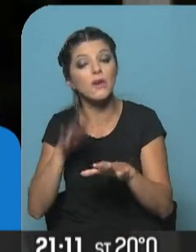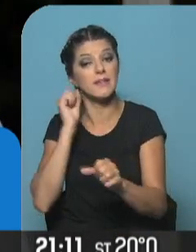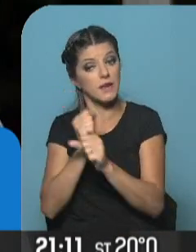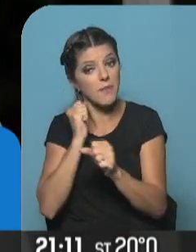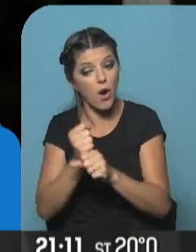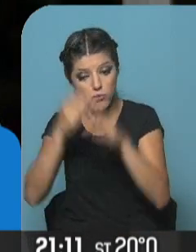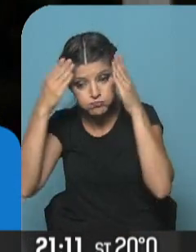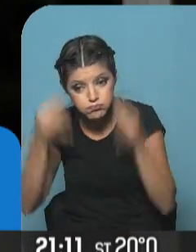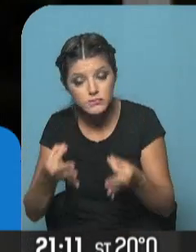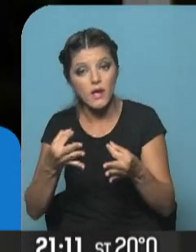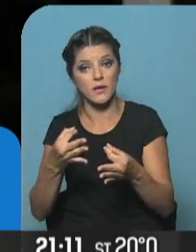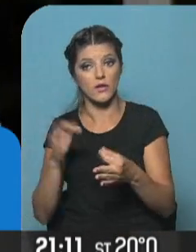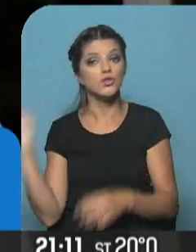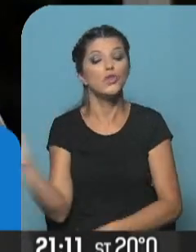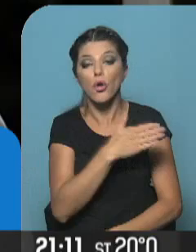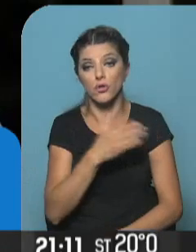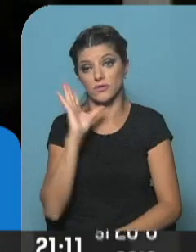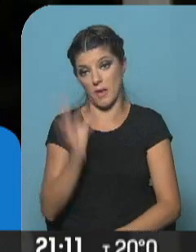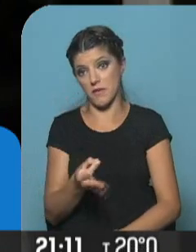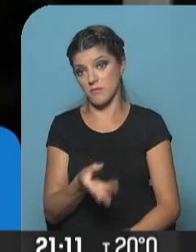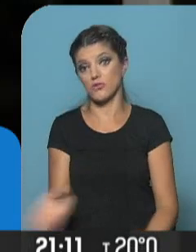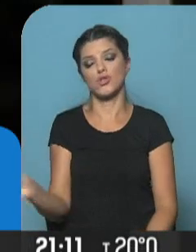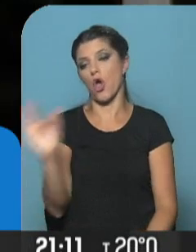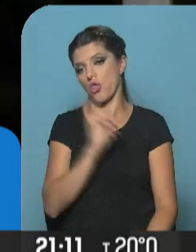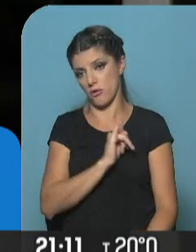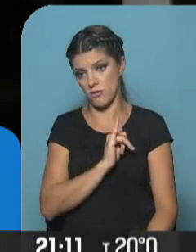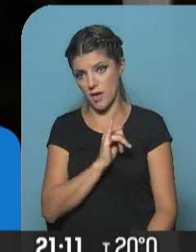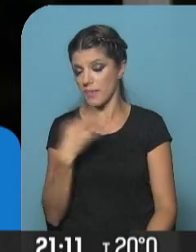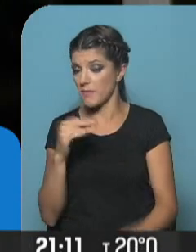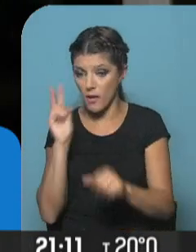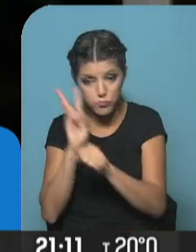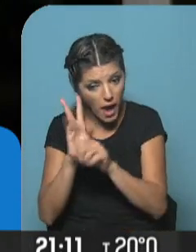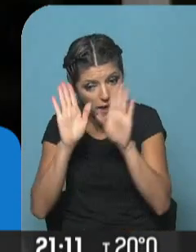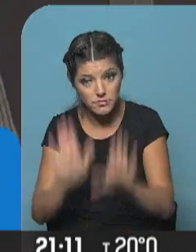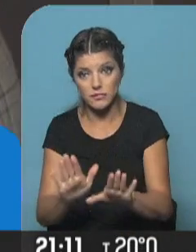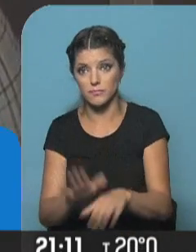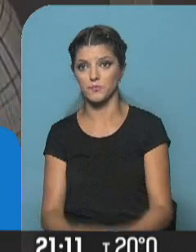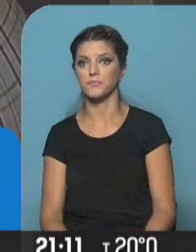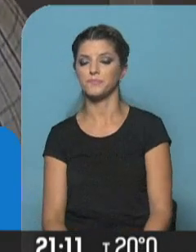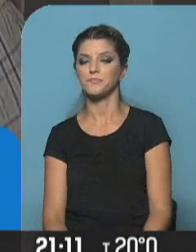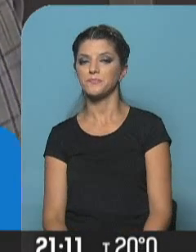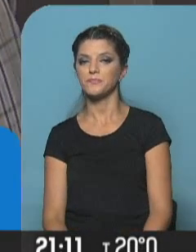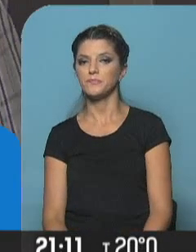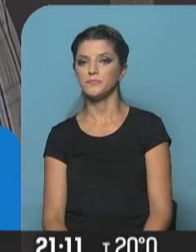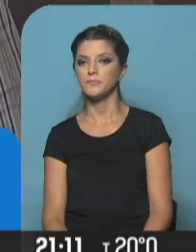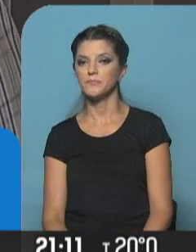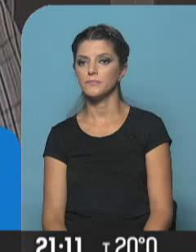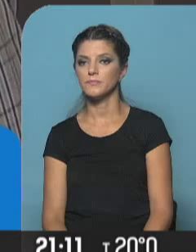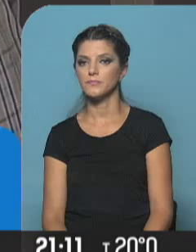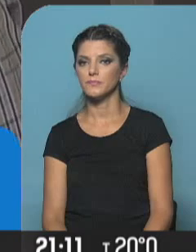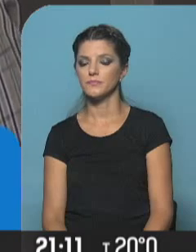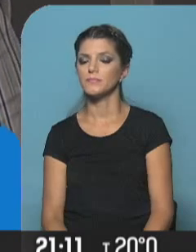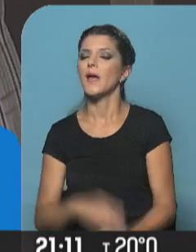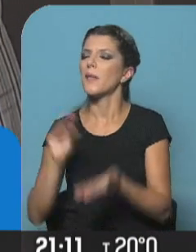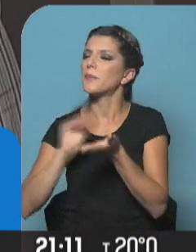los funcionarios públicos lo tienen que saber todos los días. Daniel, el diputado Sánchez te está escuchando. Gusto, diputado, para explicar al